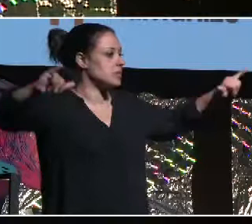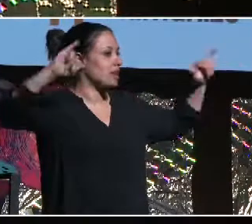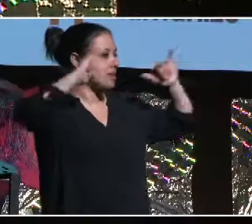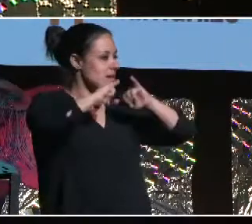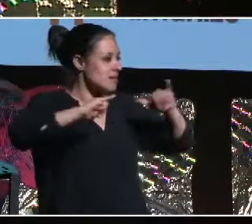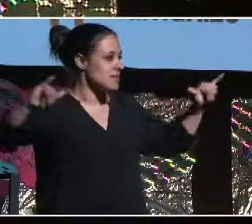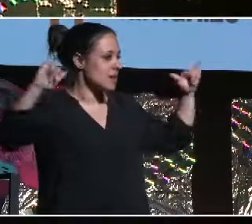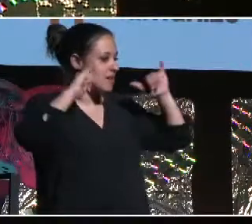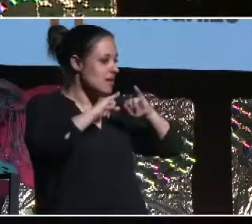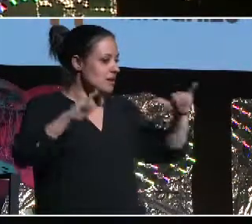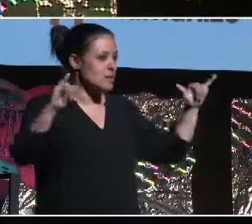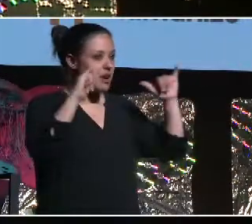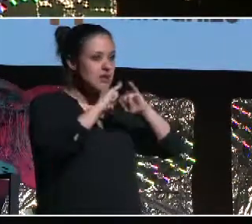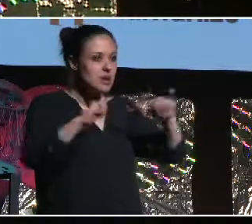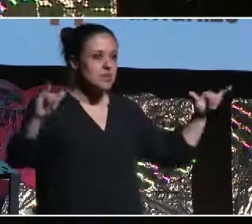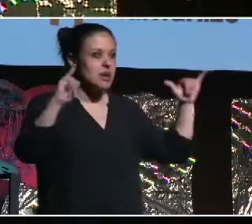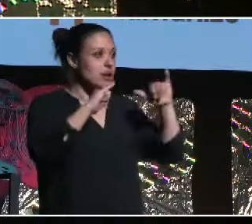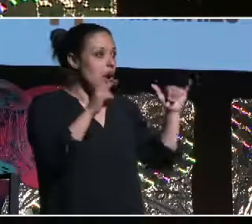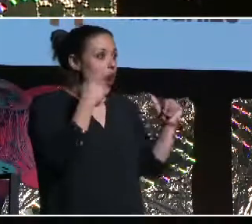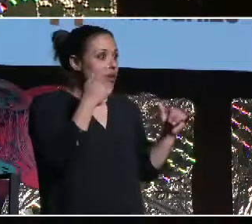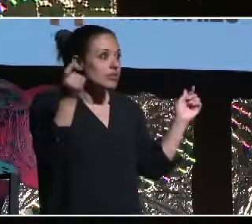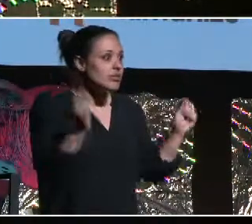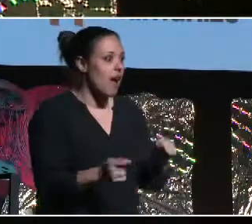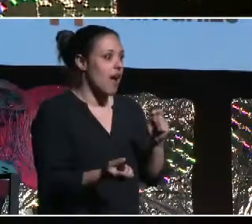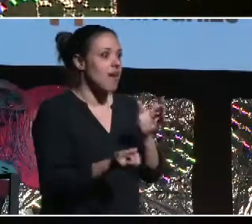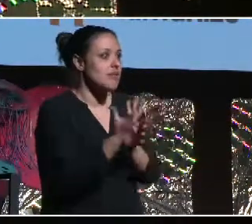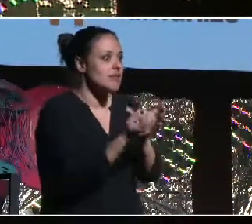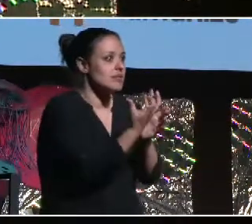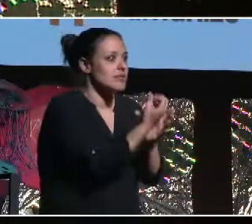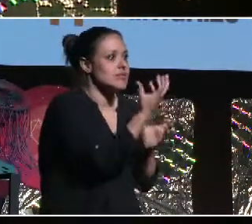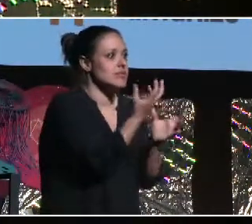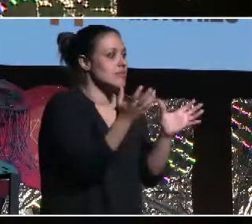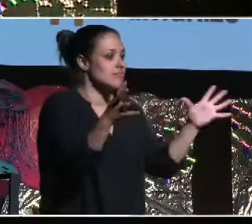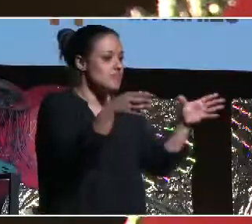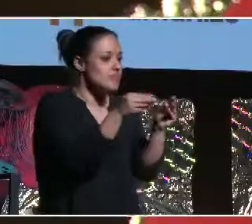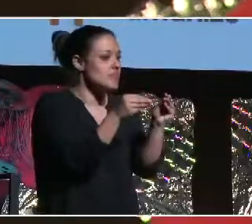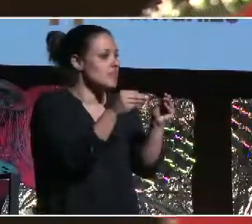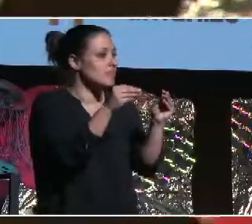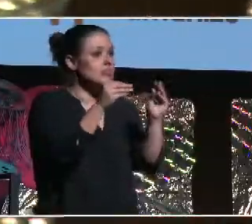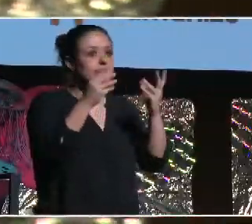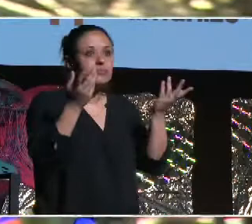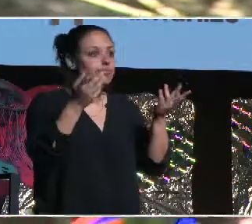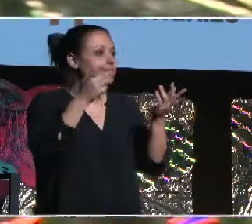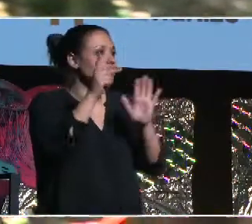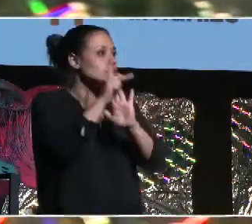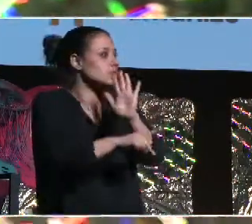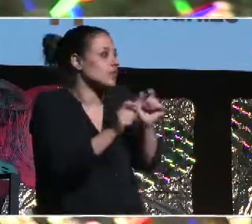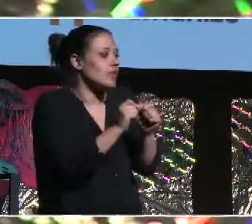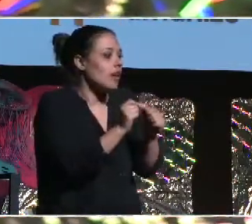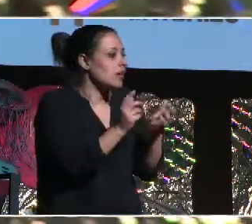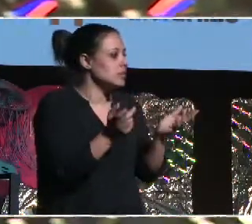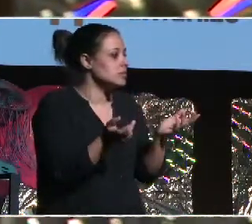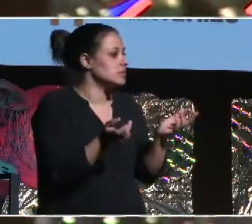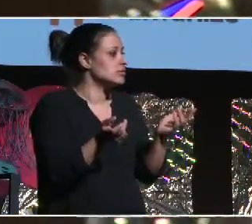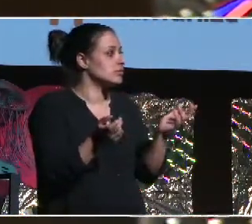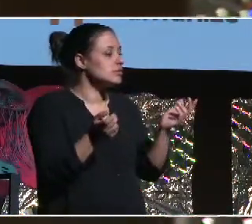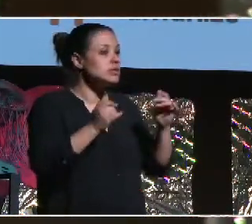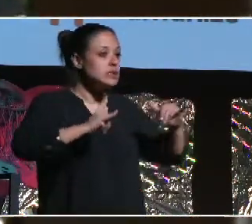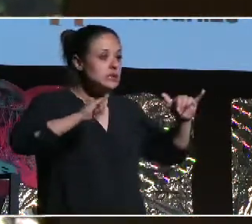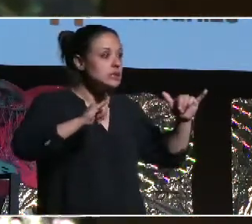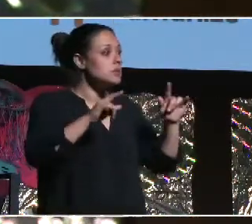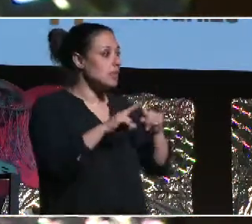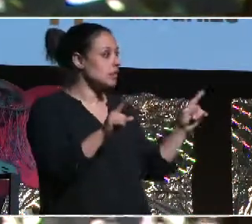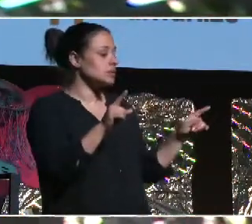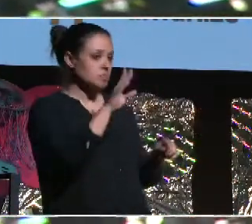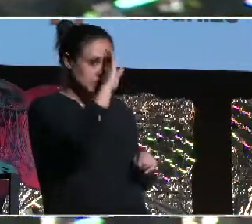datos. Y eso funcionó bastante bien en algunos proyectos, pero para las organizaciones